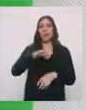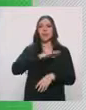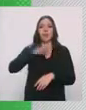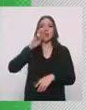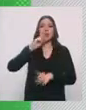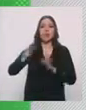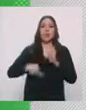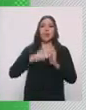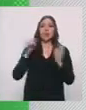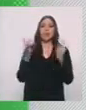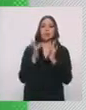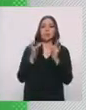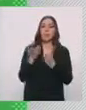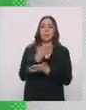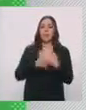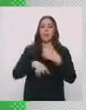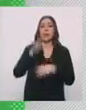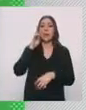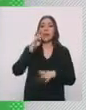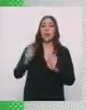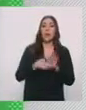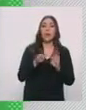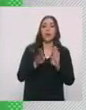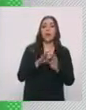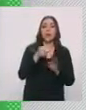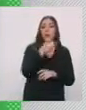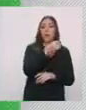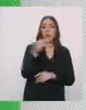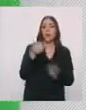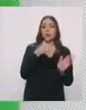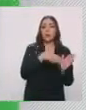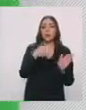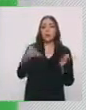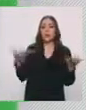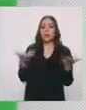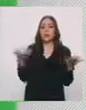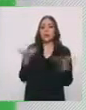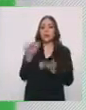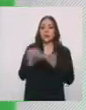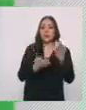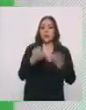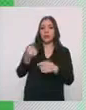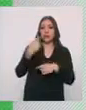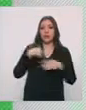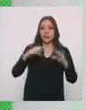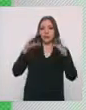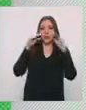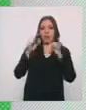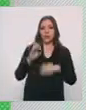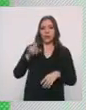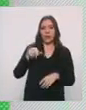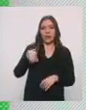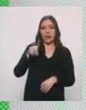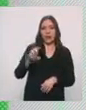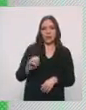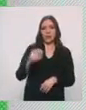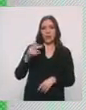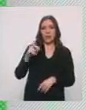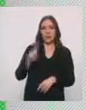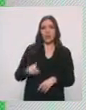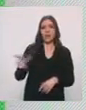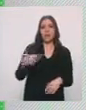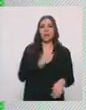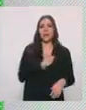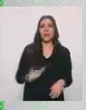las redes sociales. Si quieren volver a ver el paso a paso de cómo pues hacer este ejercicio y esta tarea que nos comparte Fernando Hernández Avilés, presidente de la